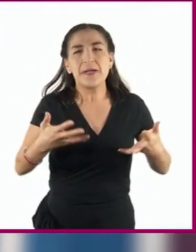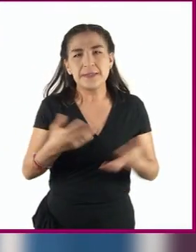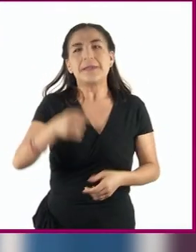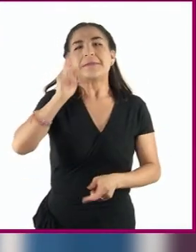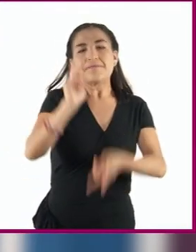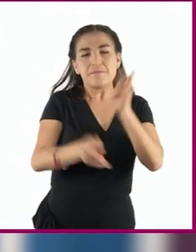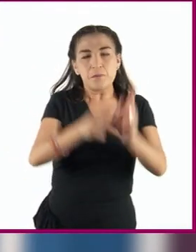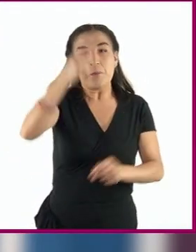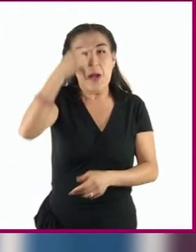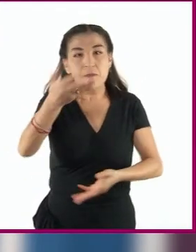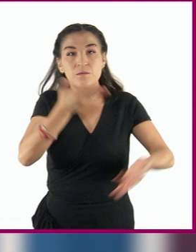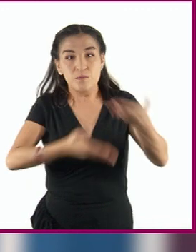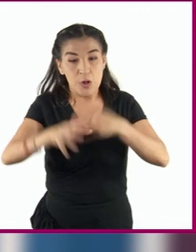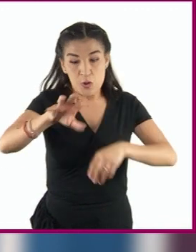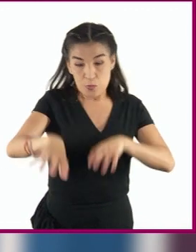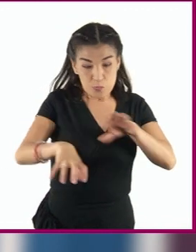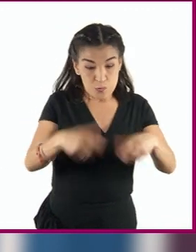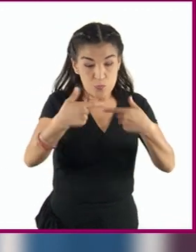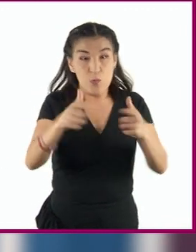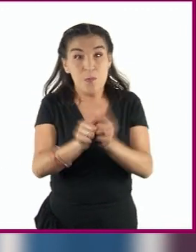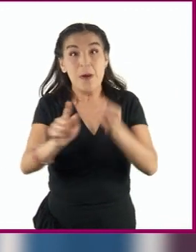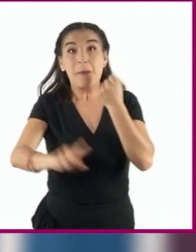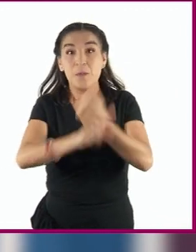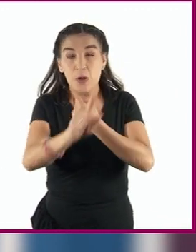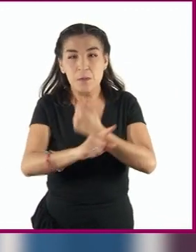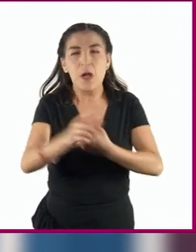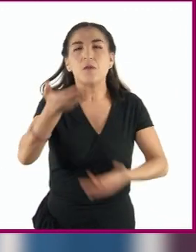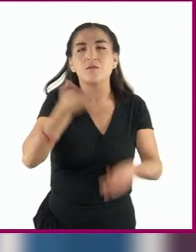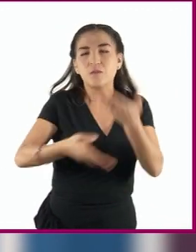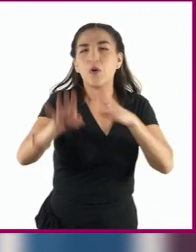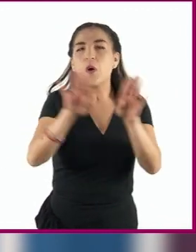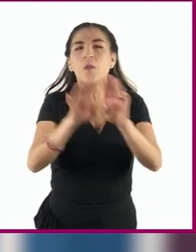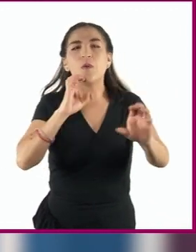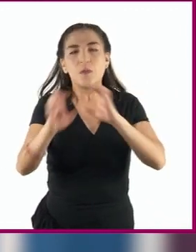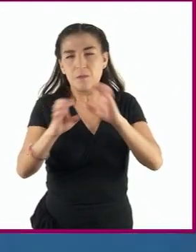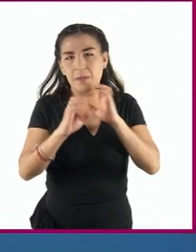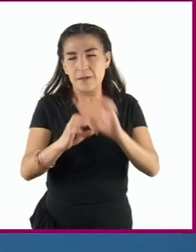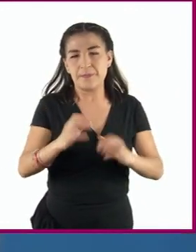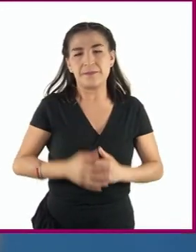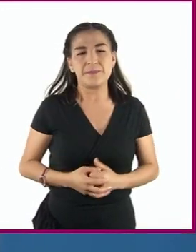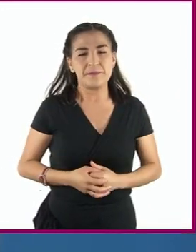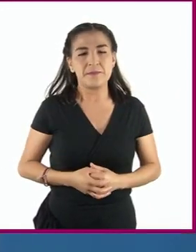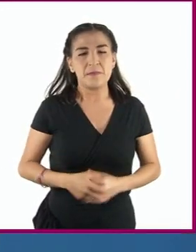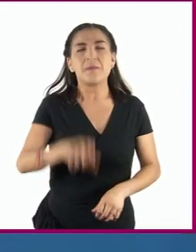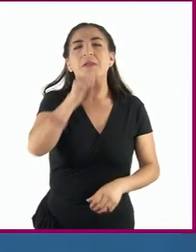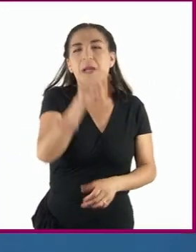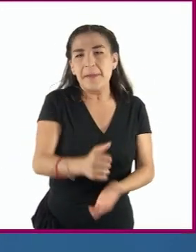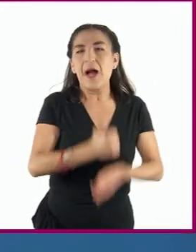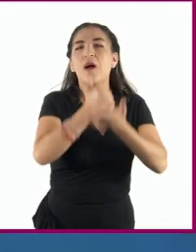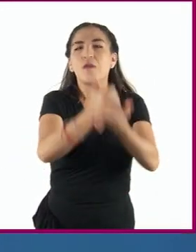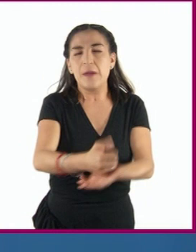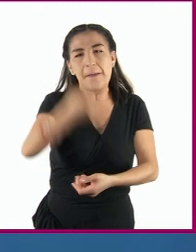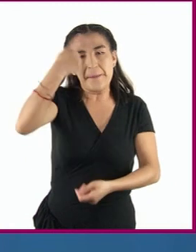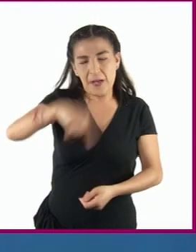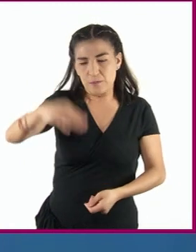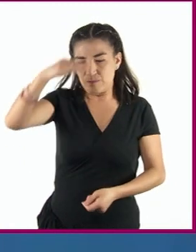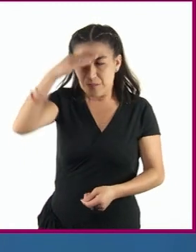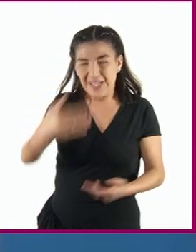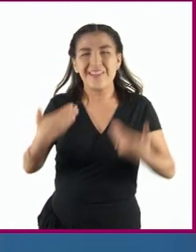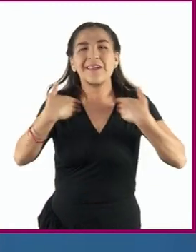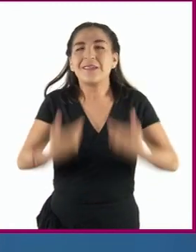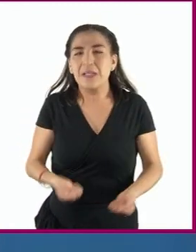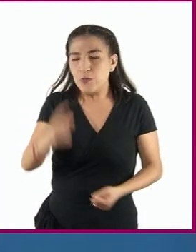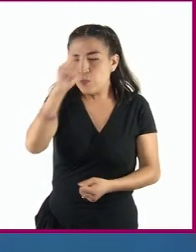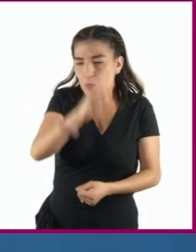que las y los involucrados en un conflicto se comuniquen y se escuchen. ayudarles a entender qué